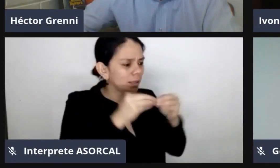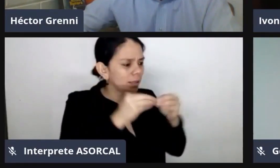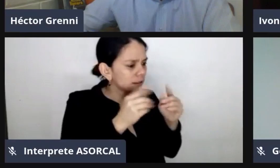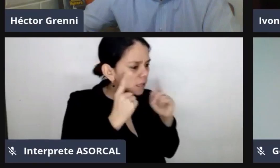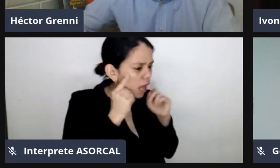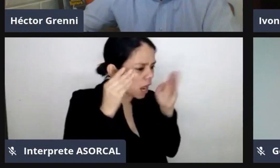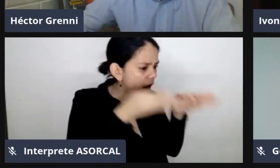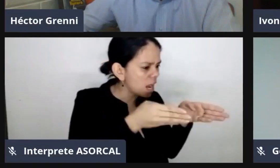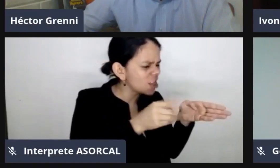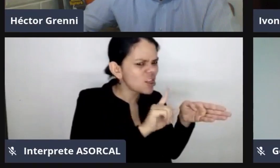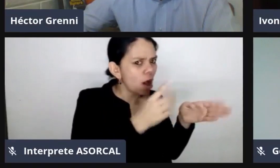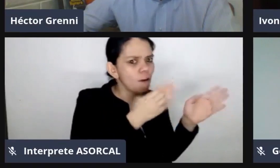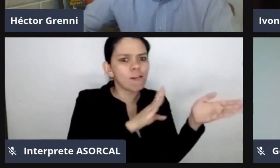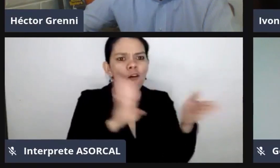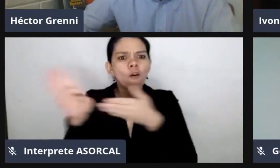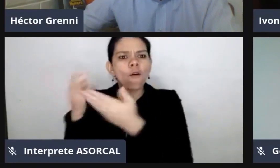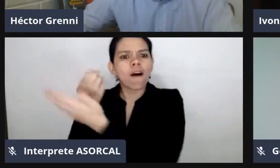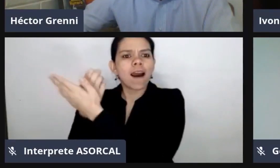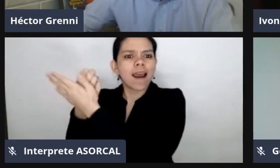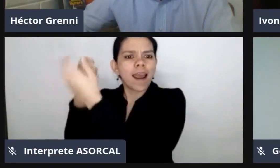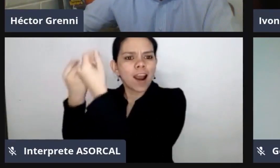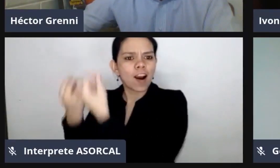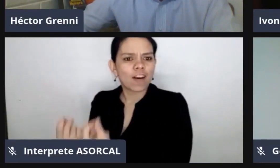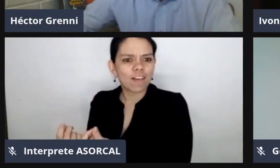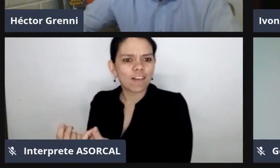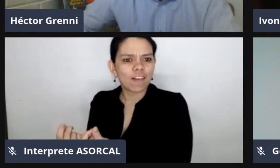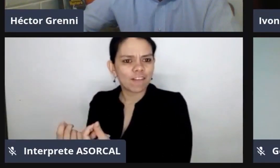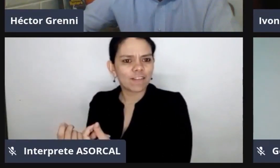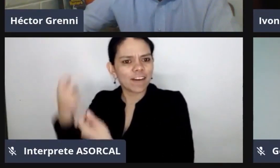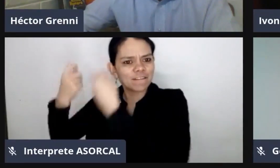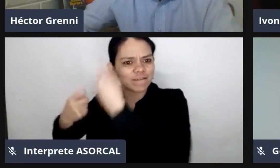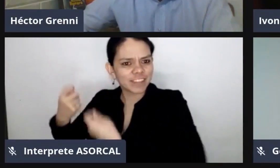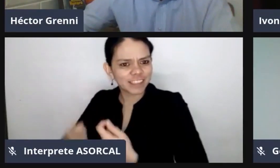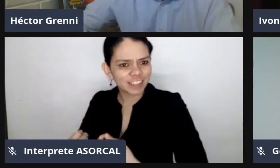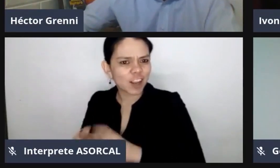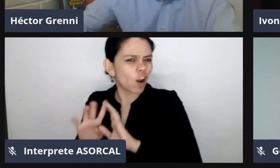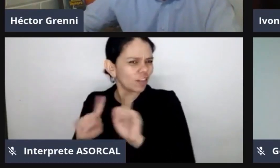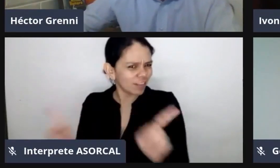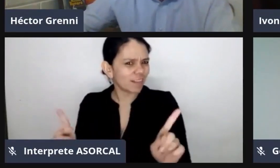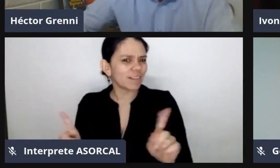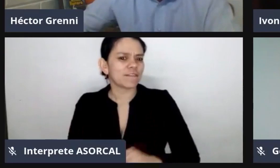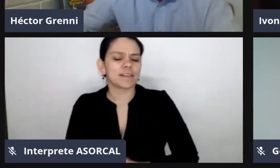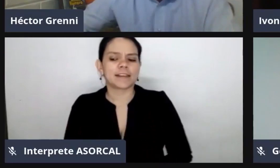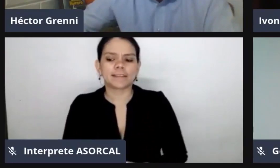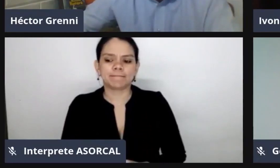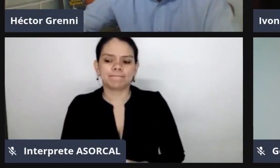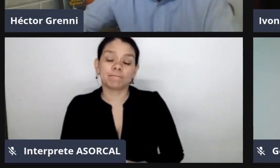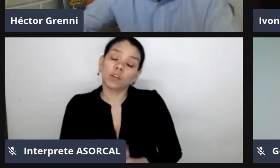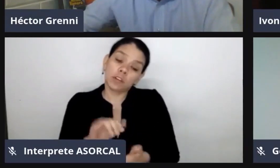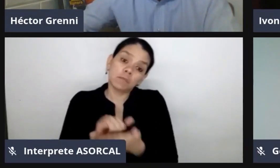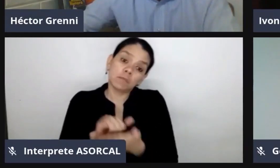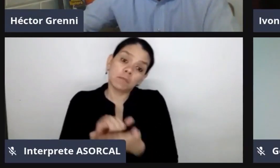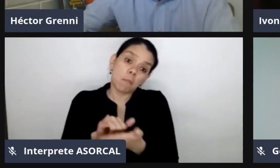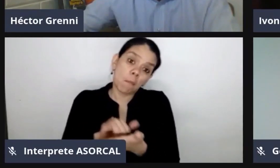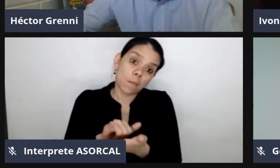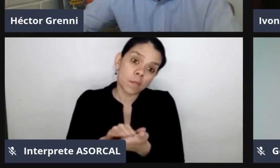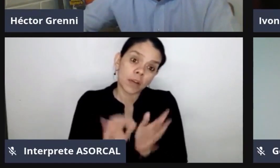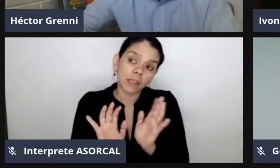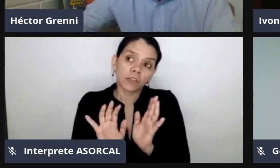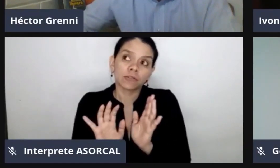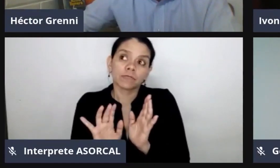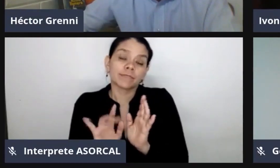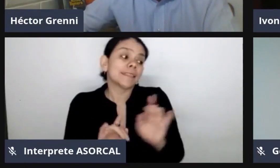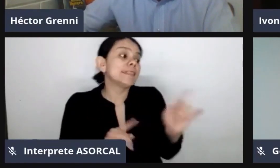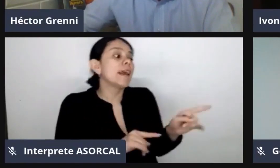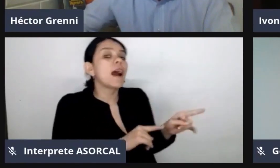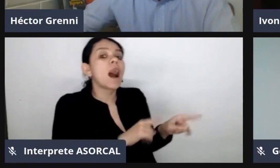Esto no está en manos, no es un camino posible para los pequeños propietarios, que tienen que contentarse con seguir produciendo